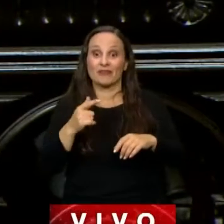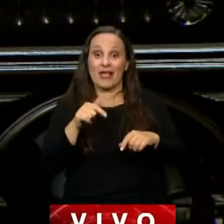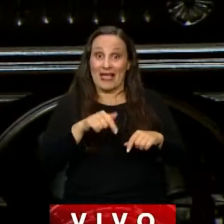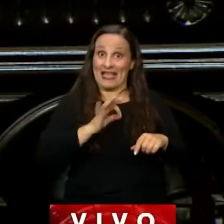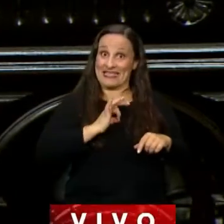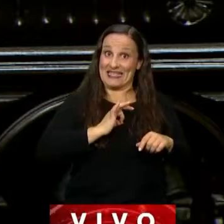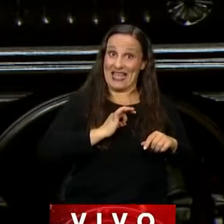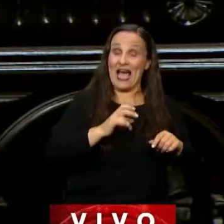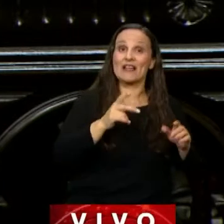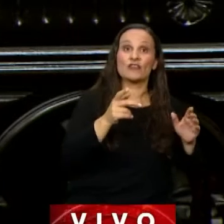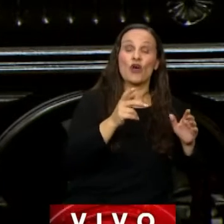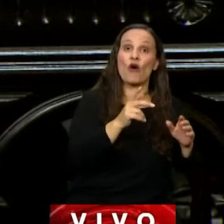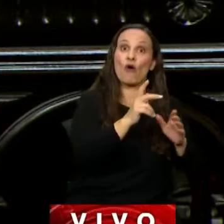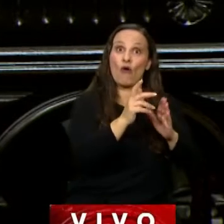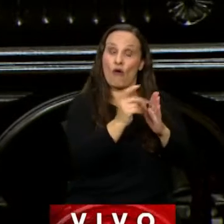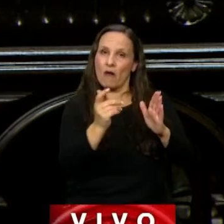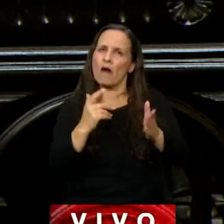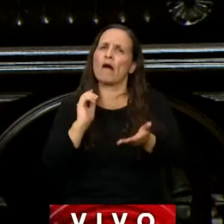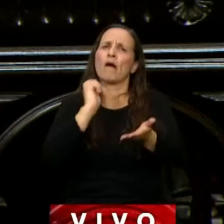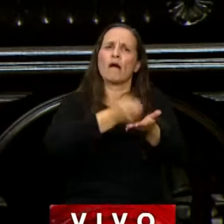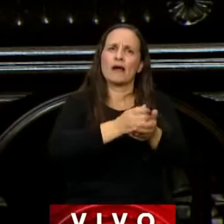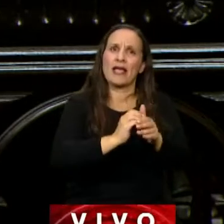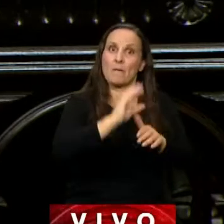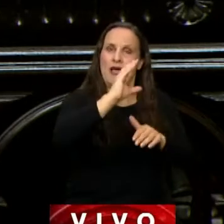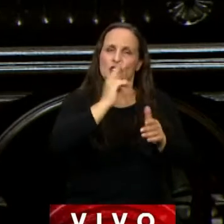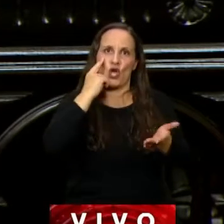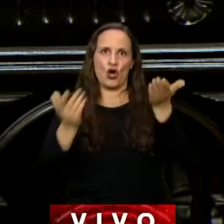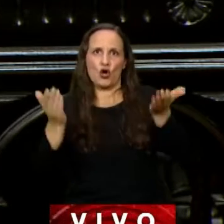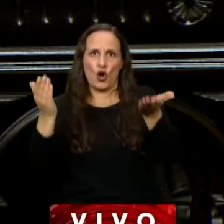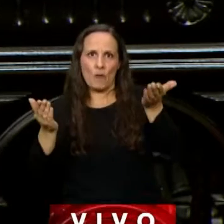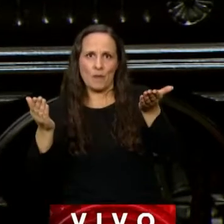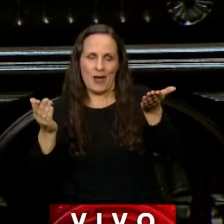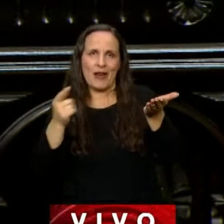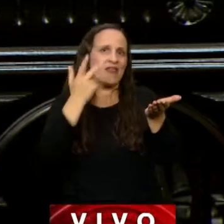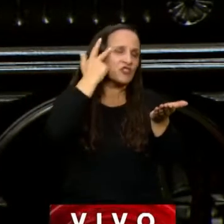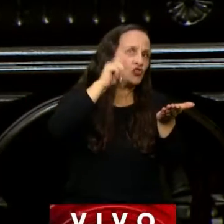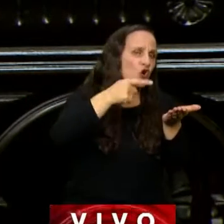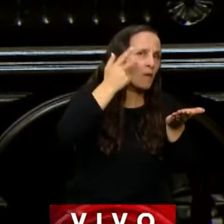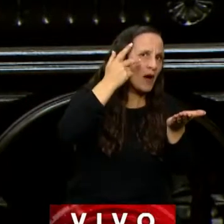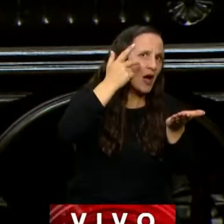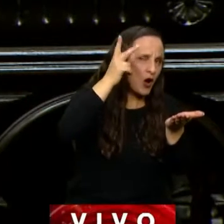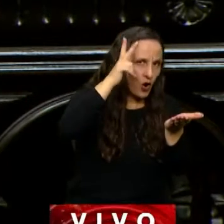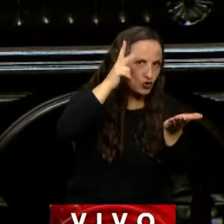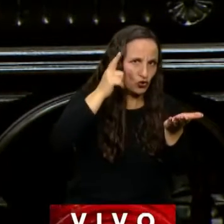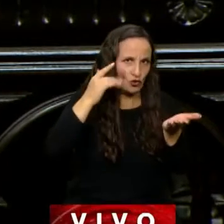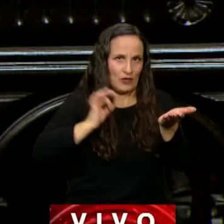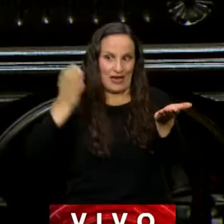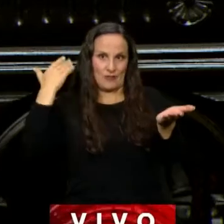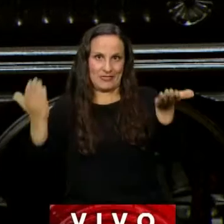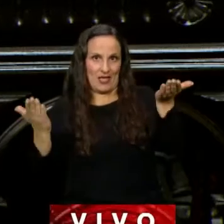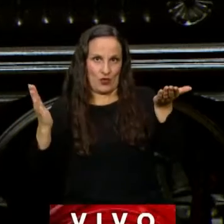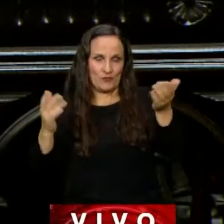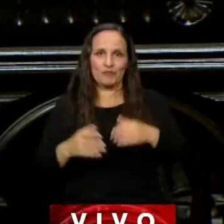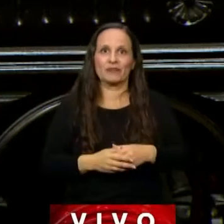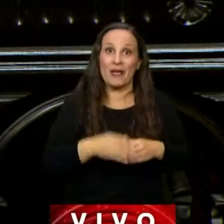trimestre de este año creció 18,8% respecto del mismo periodo de 2021 y la participación de